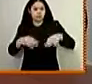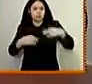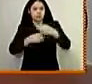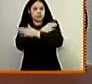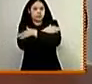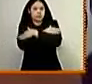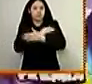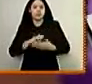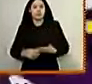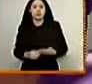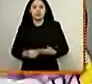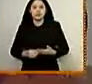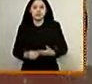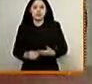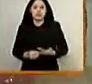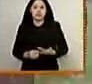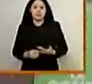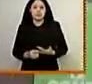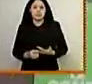felicidades.